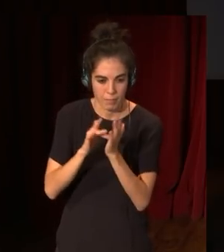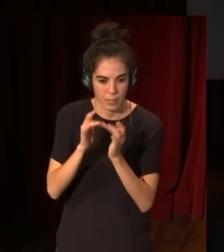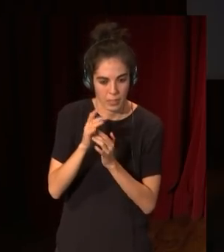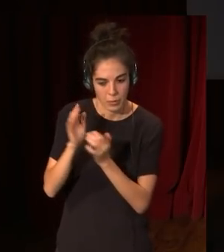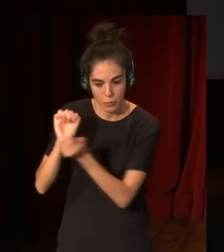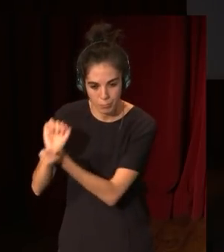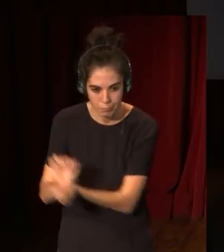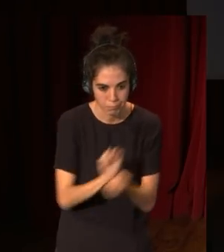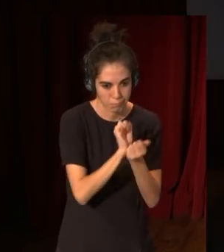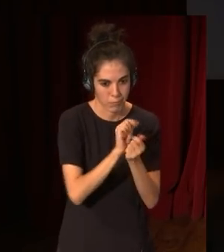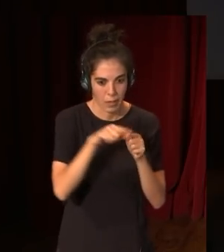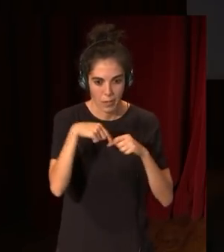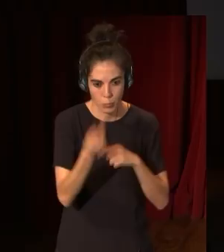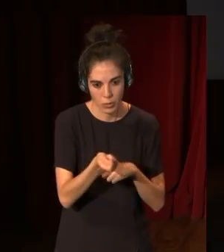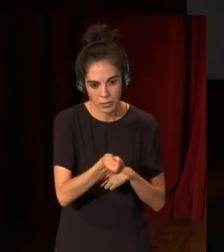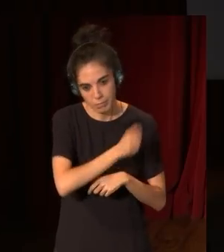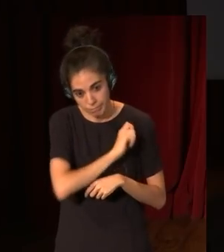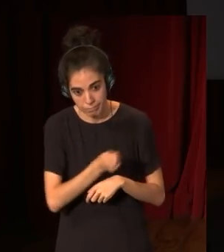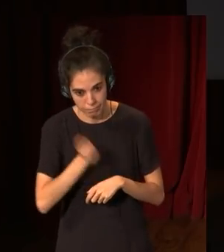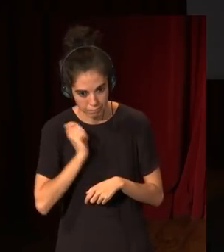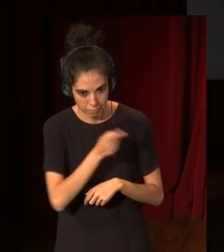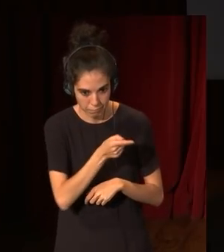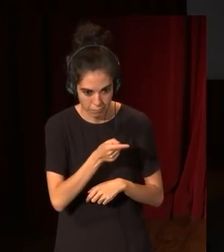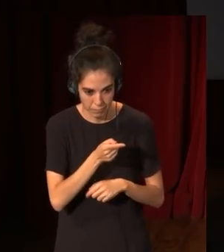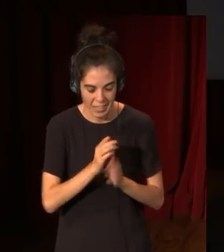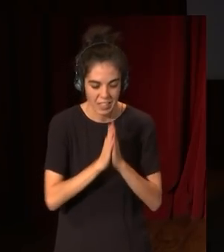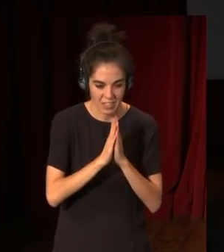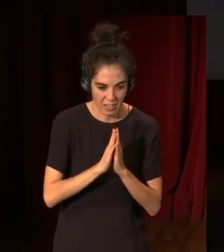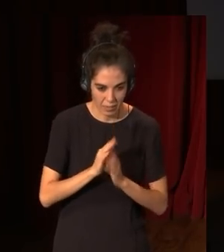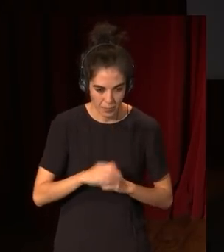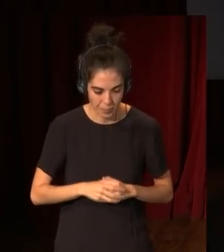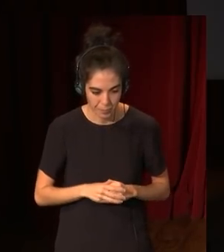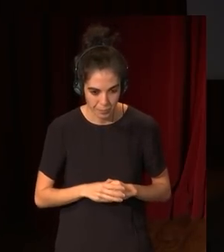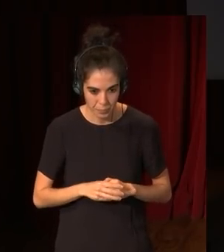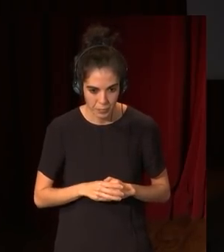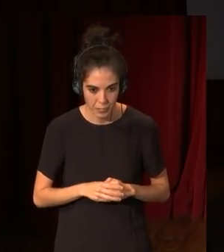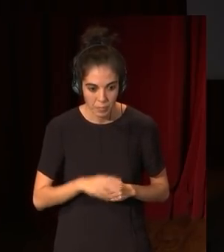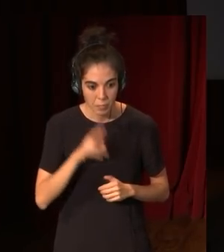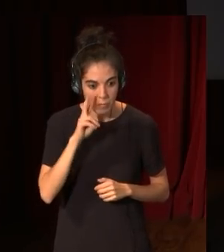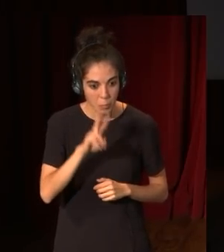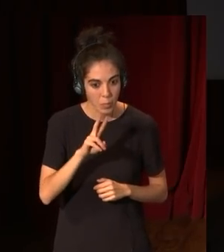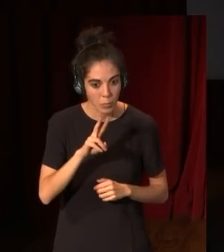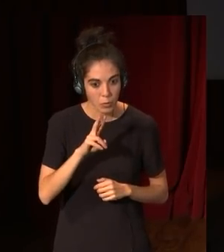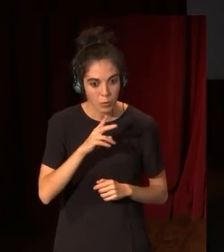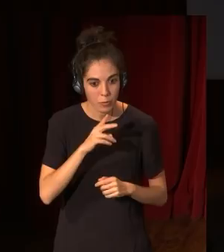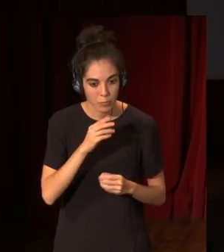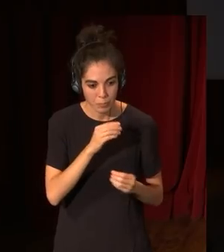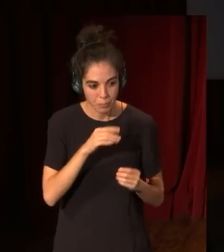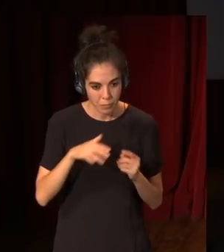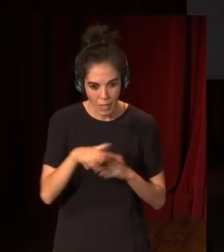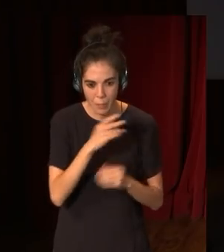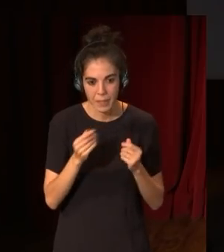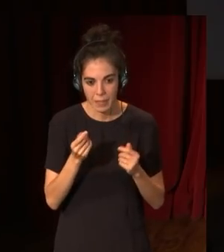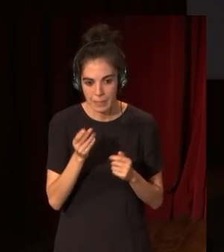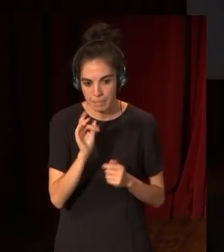martirio aquí es un episodio la flagelación de la santa vemos este ambiente de martirio pero al mismo tiempo de